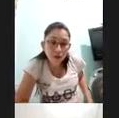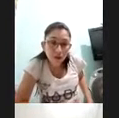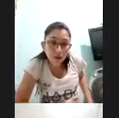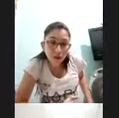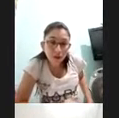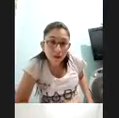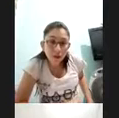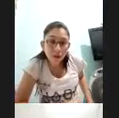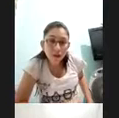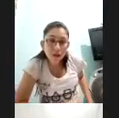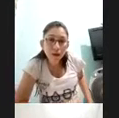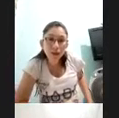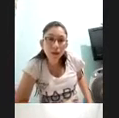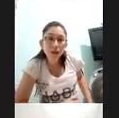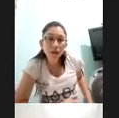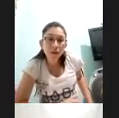C. C.